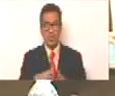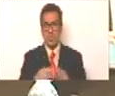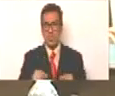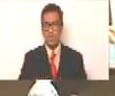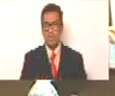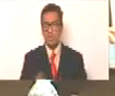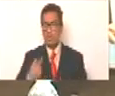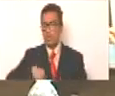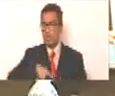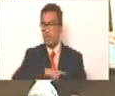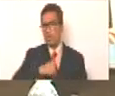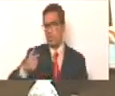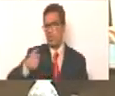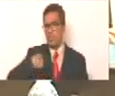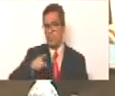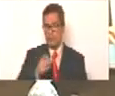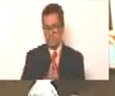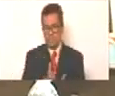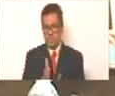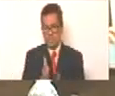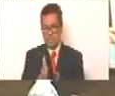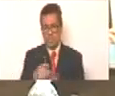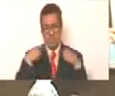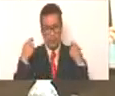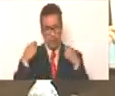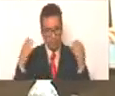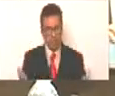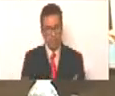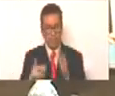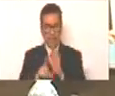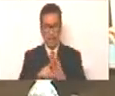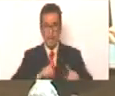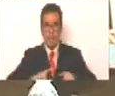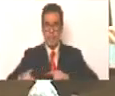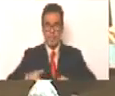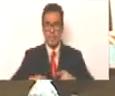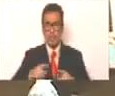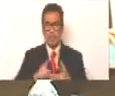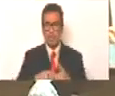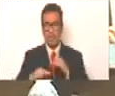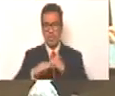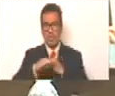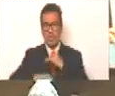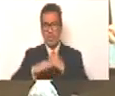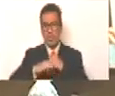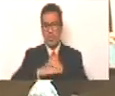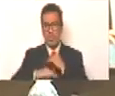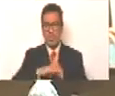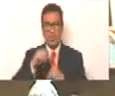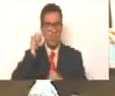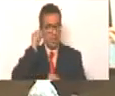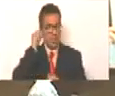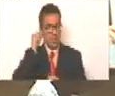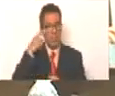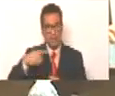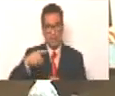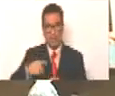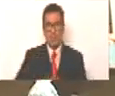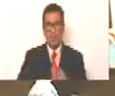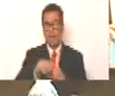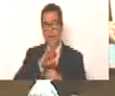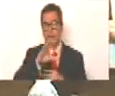debemos de seguir promoviendo y seguir legislando por la cuota paritaria, donde las mujeres tengan derechos 50 y 50.